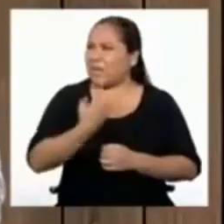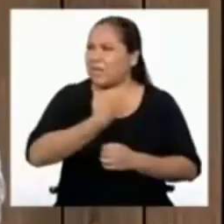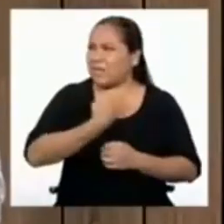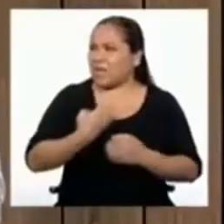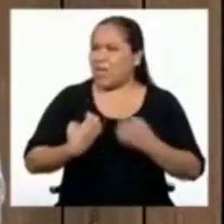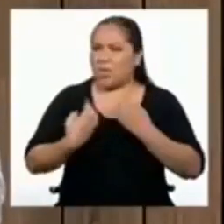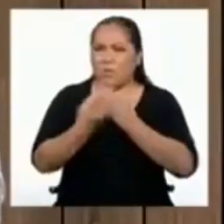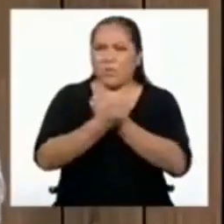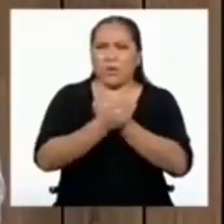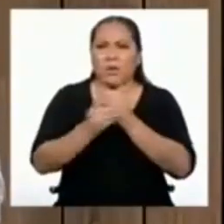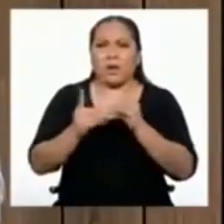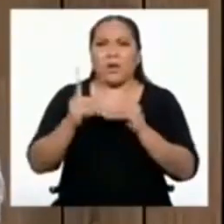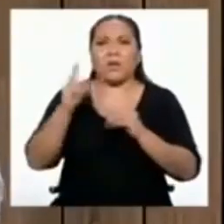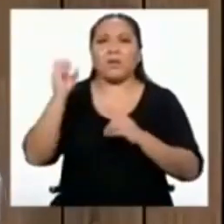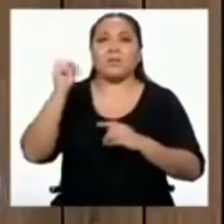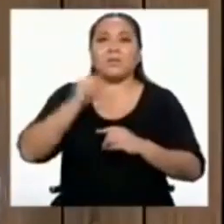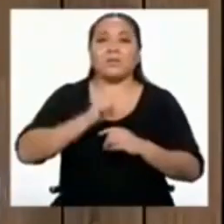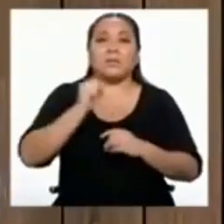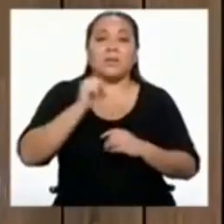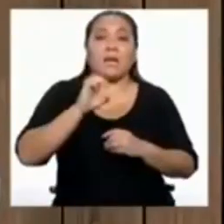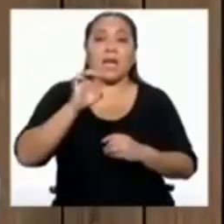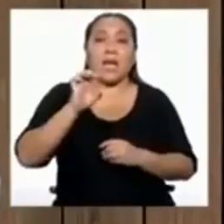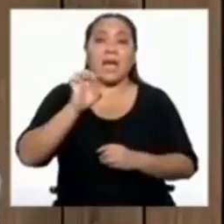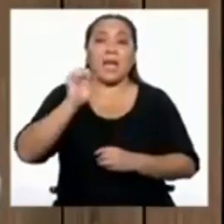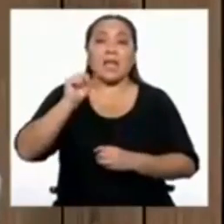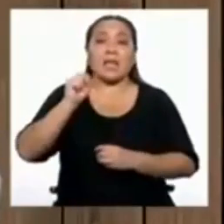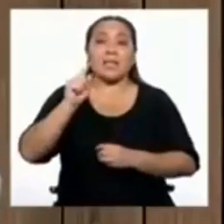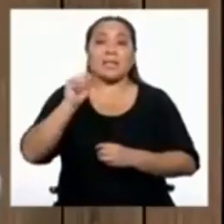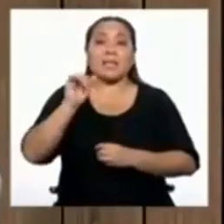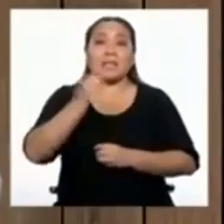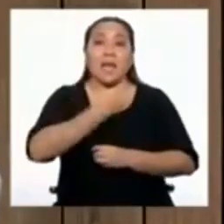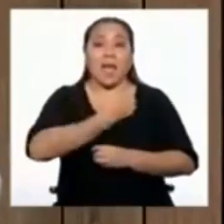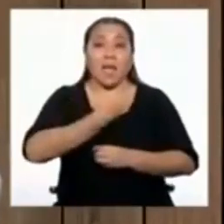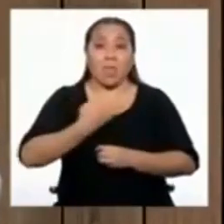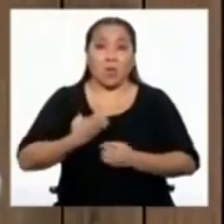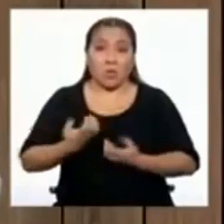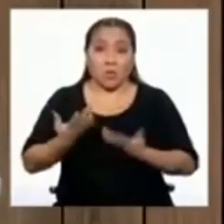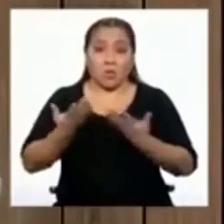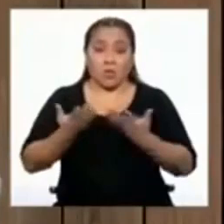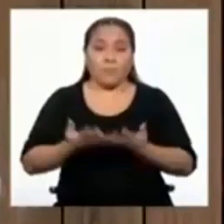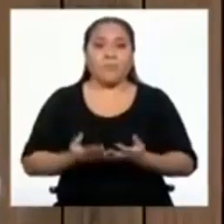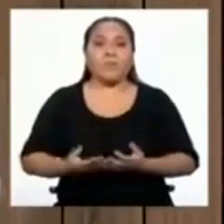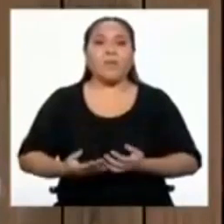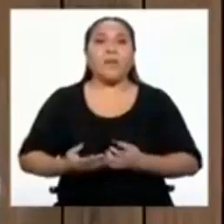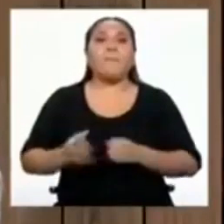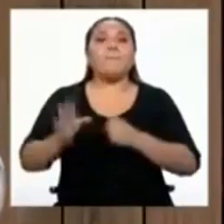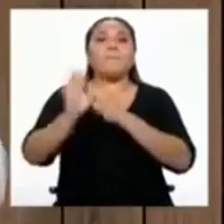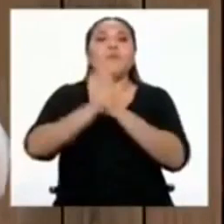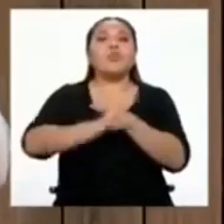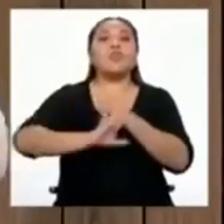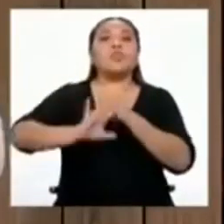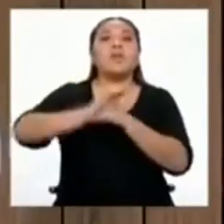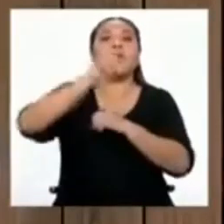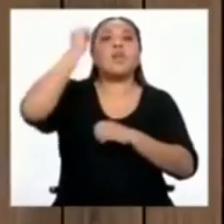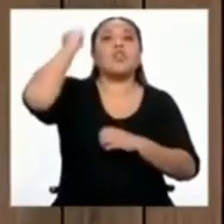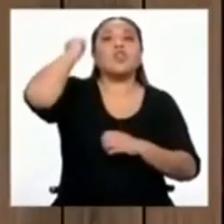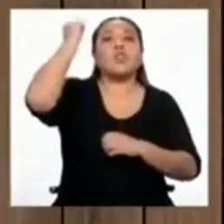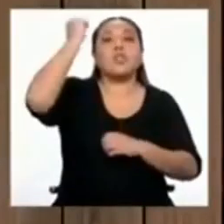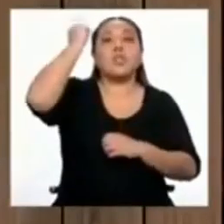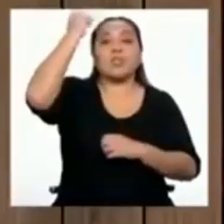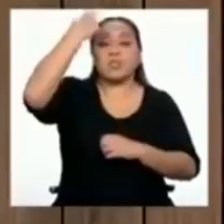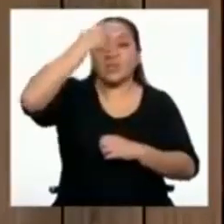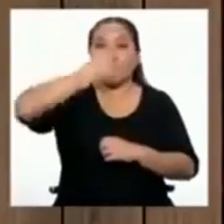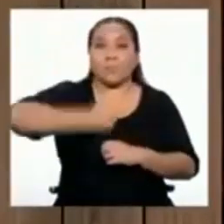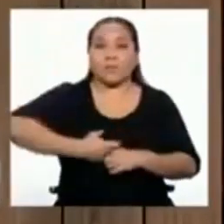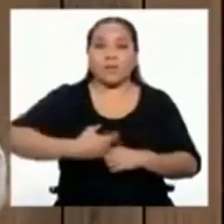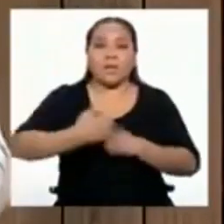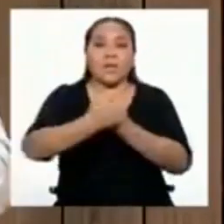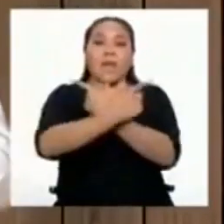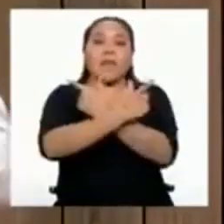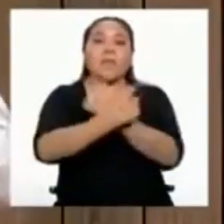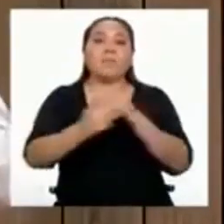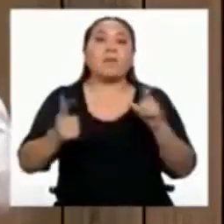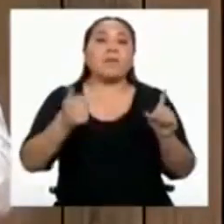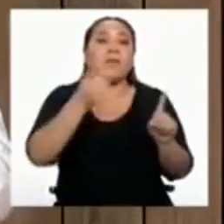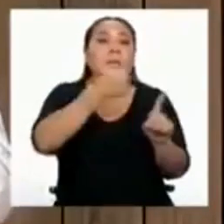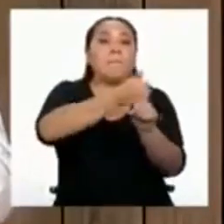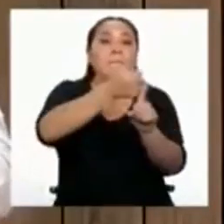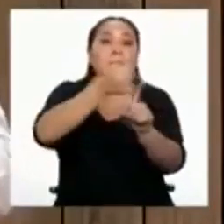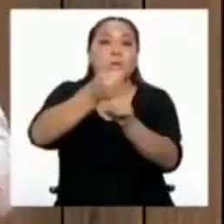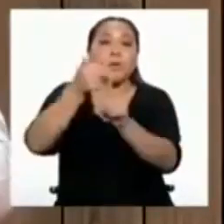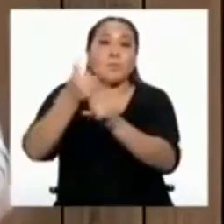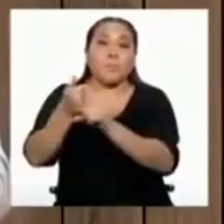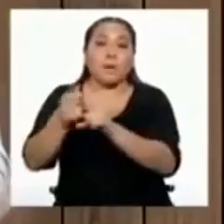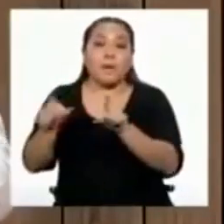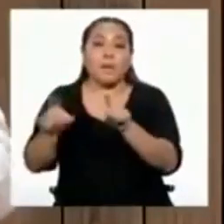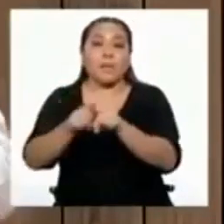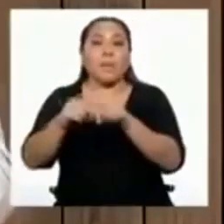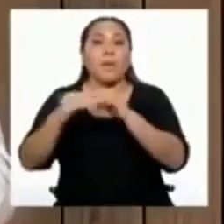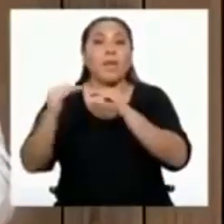una democracia el Estado tiene como finalidad garantizar los derechos humanos y las libertades individuales, así como la